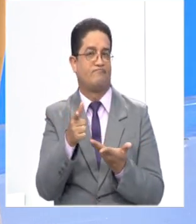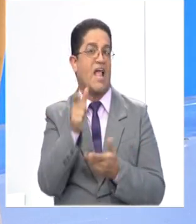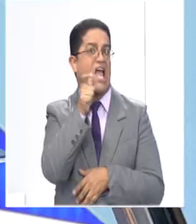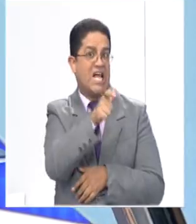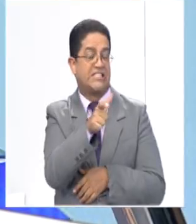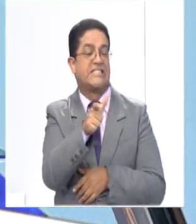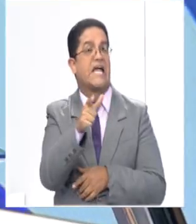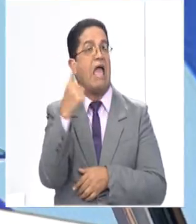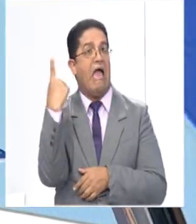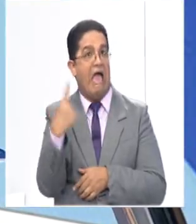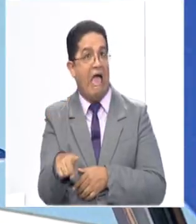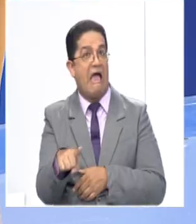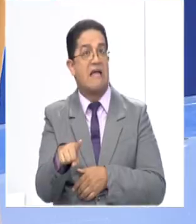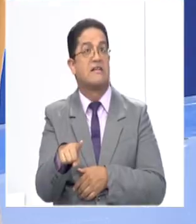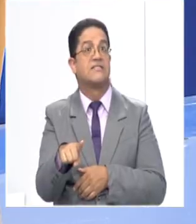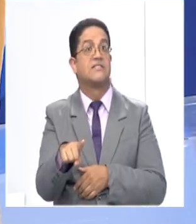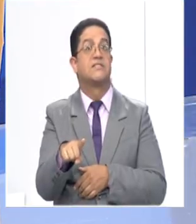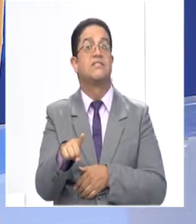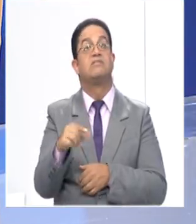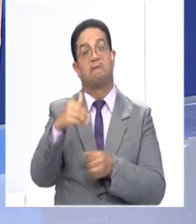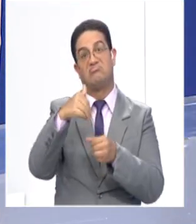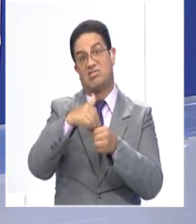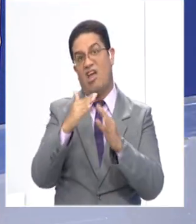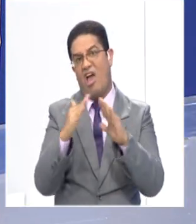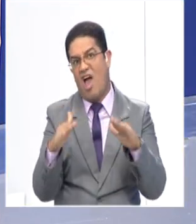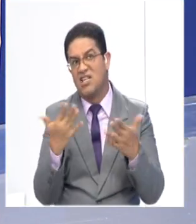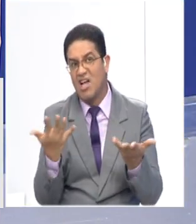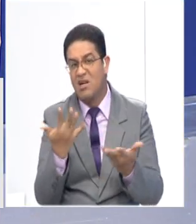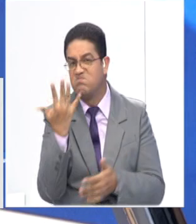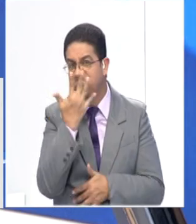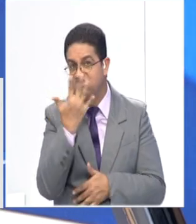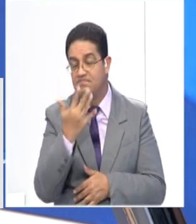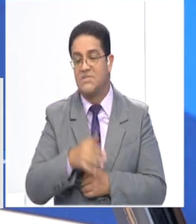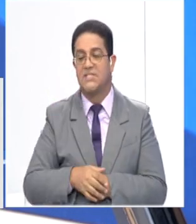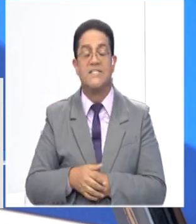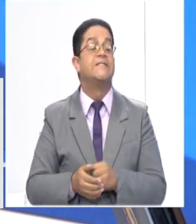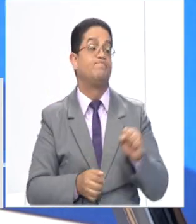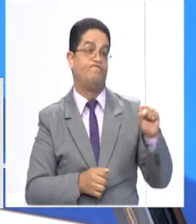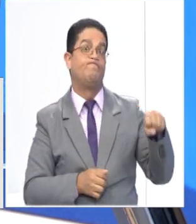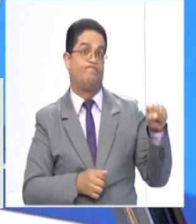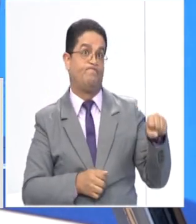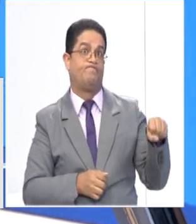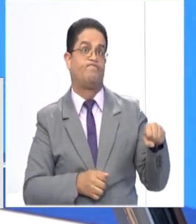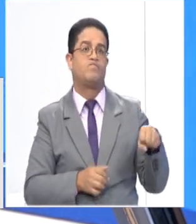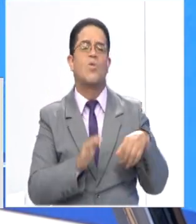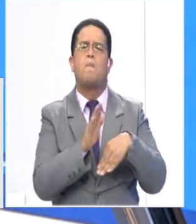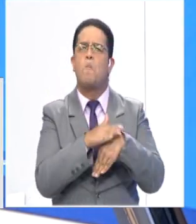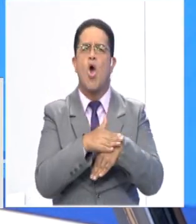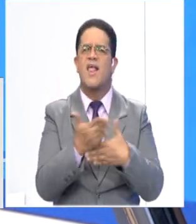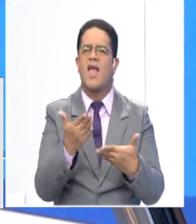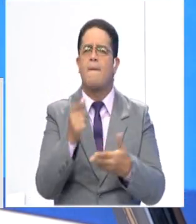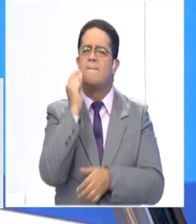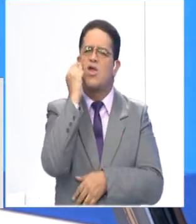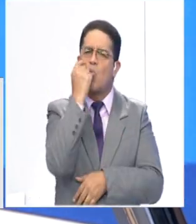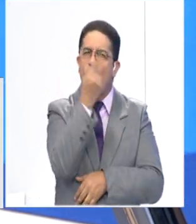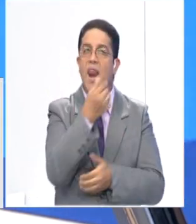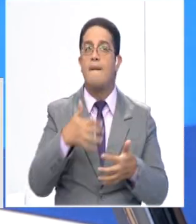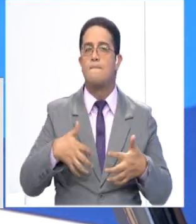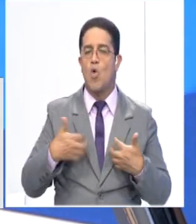que seguramente en casa la tienes. Vamos a responder. Sí, esto. Totalmente. Lo que pasa es que la viruela del mono se conoce desde el